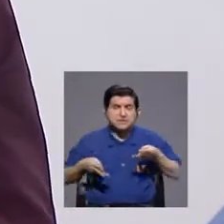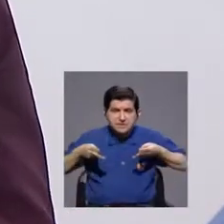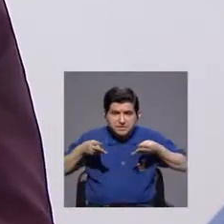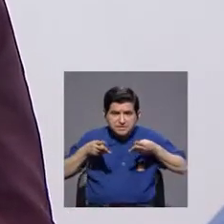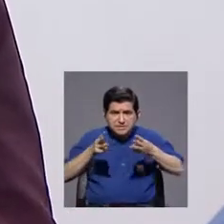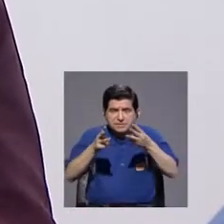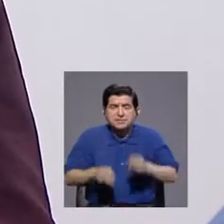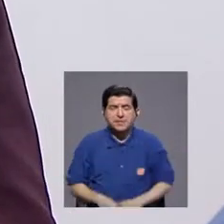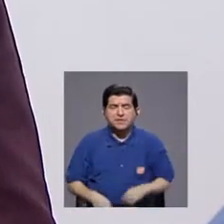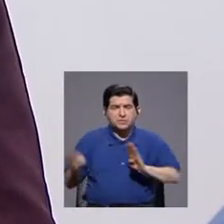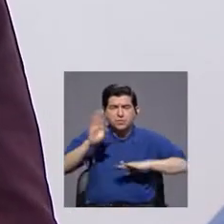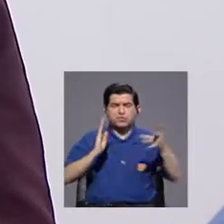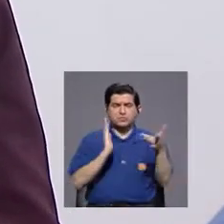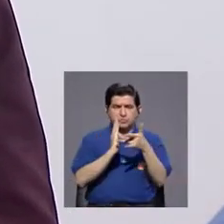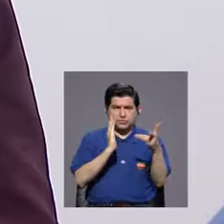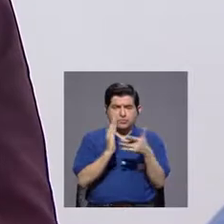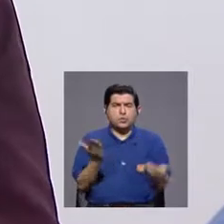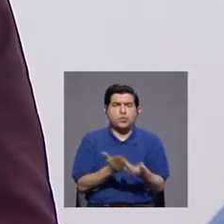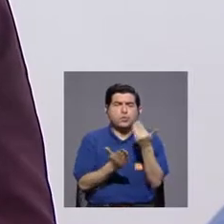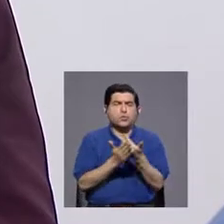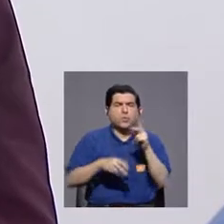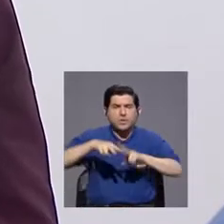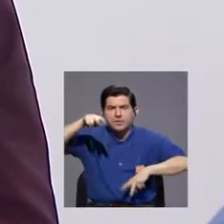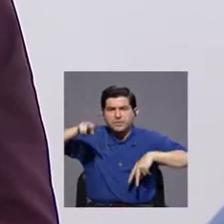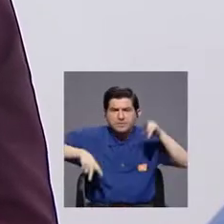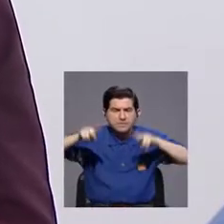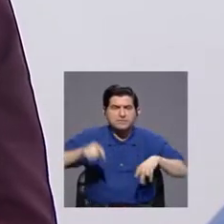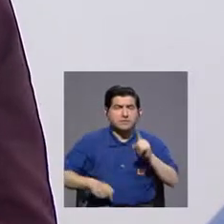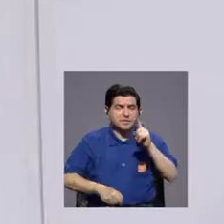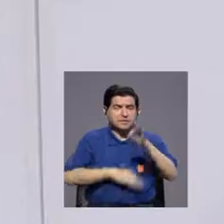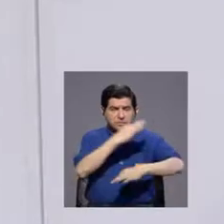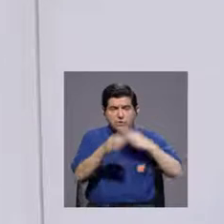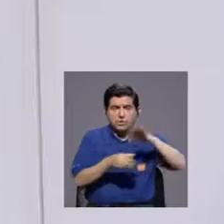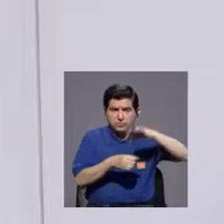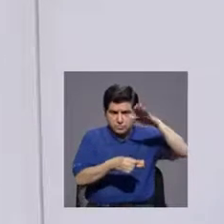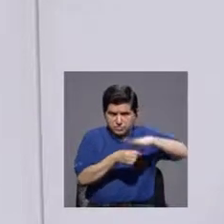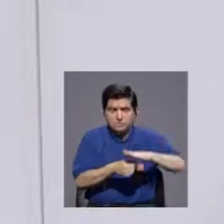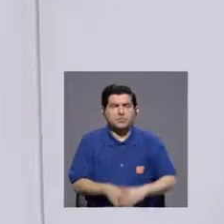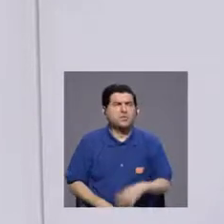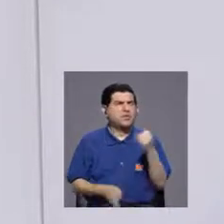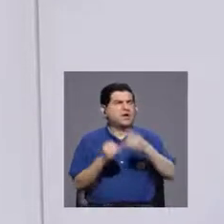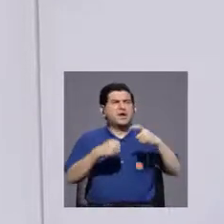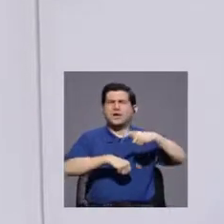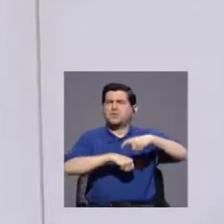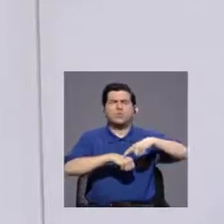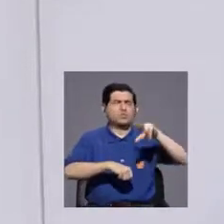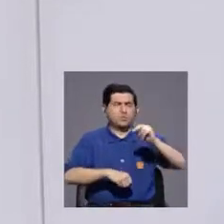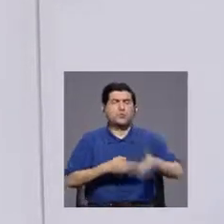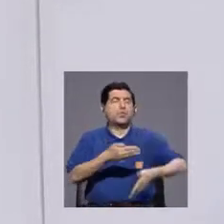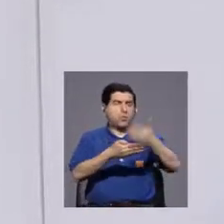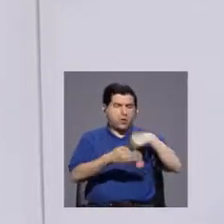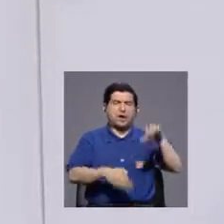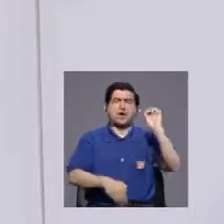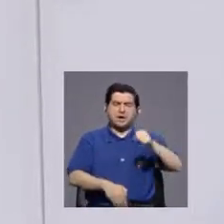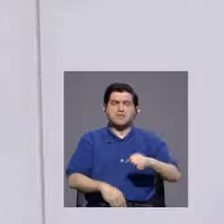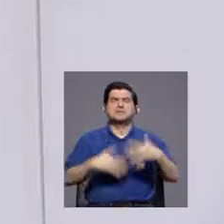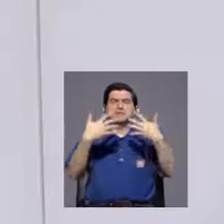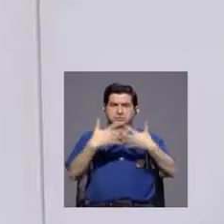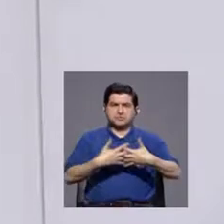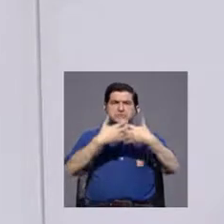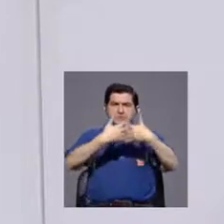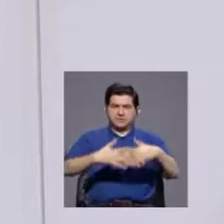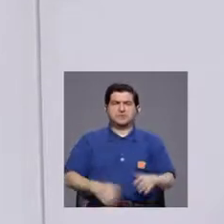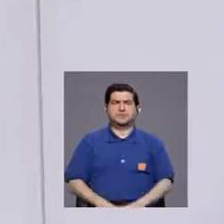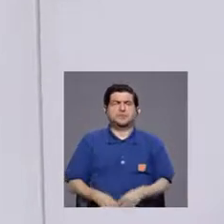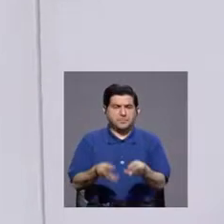biotecnológicos una nueva variedad de x semilla últimamente no hace tiempo si digamos una empresa dedicada